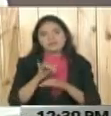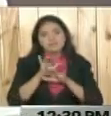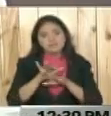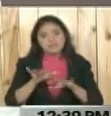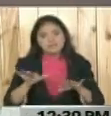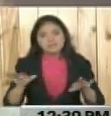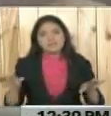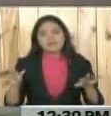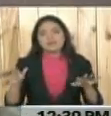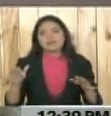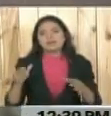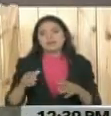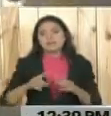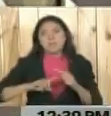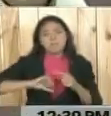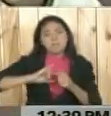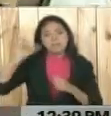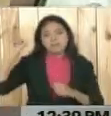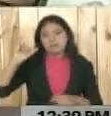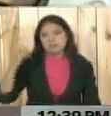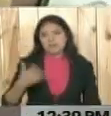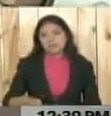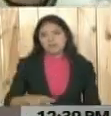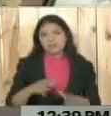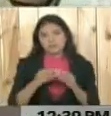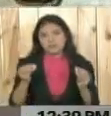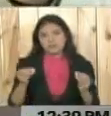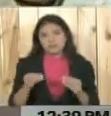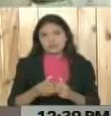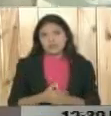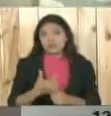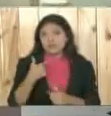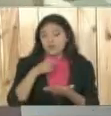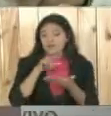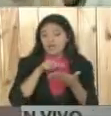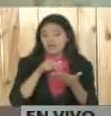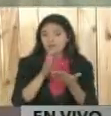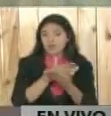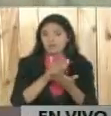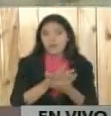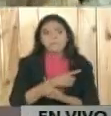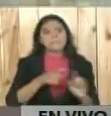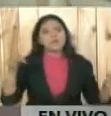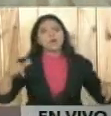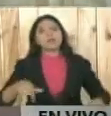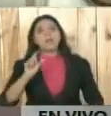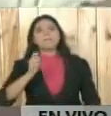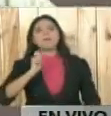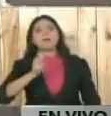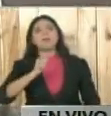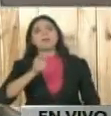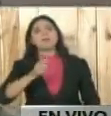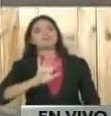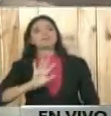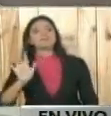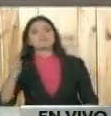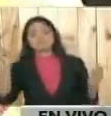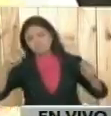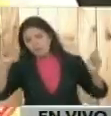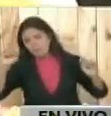crear una espiral inflacionaria, ¿no? Eso lo estuve leyendo ahí en el libro. Aquí le tocamos las maracas. Es...